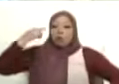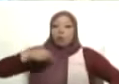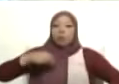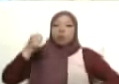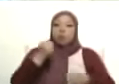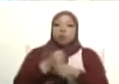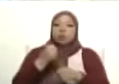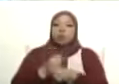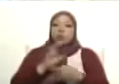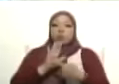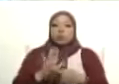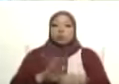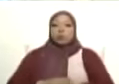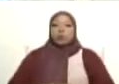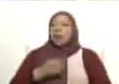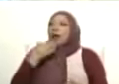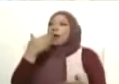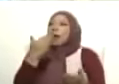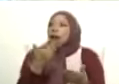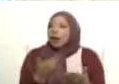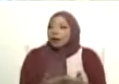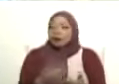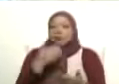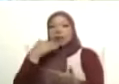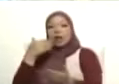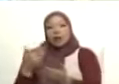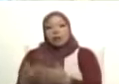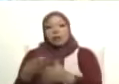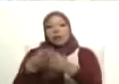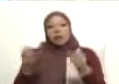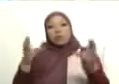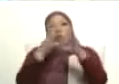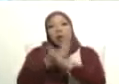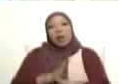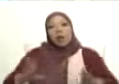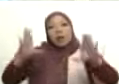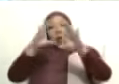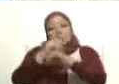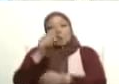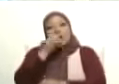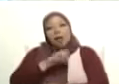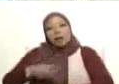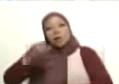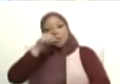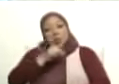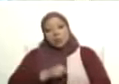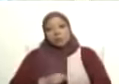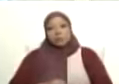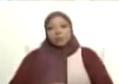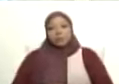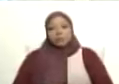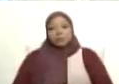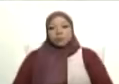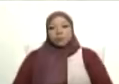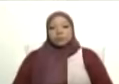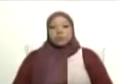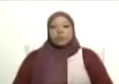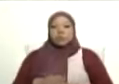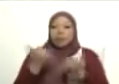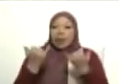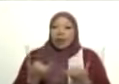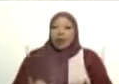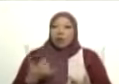hermano. Gracias, general en jefe. Bueno, muy buenas noches al pueblo de Venezuela. Luego de haberse